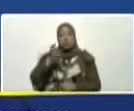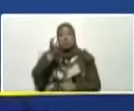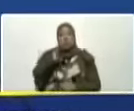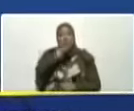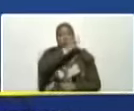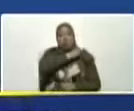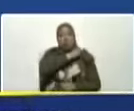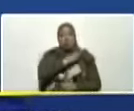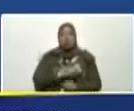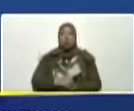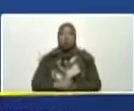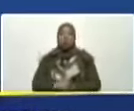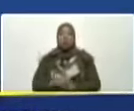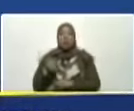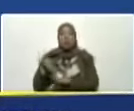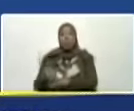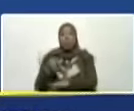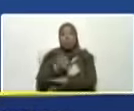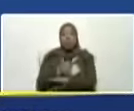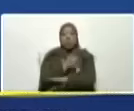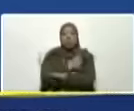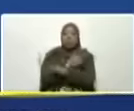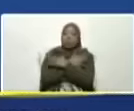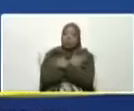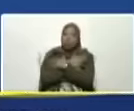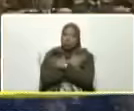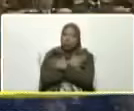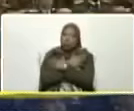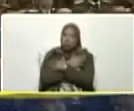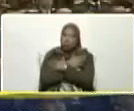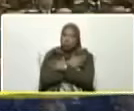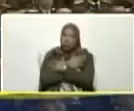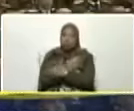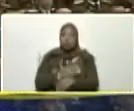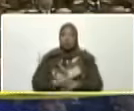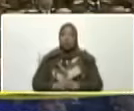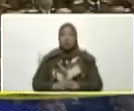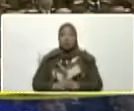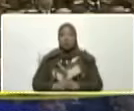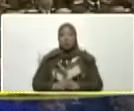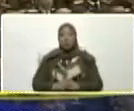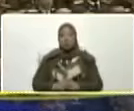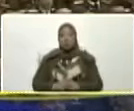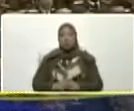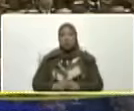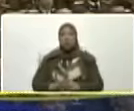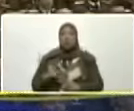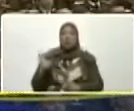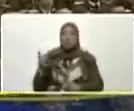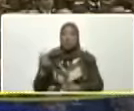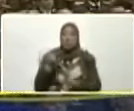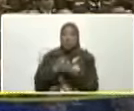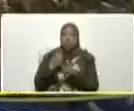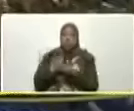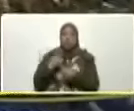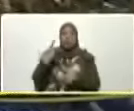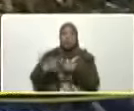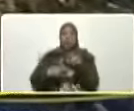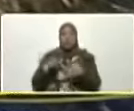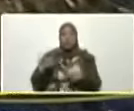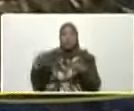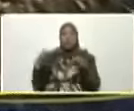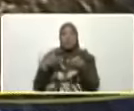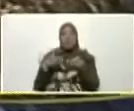navío. Autorizado. Felicitaciones. Al grado de primer teniente y teniente de